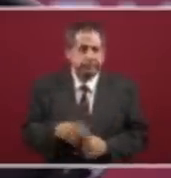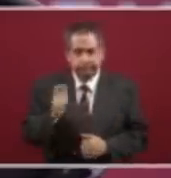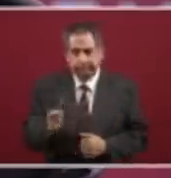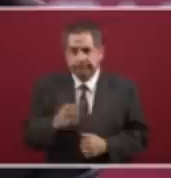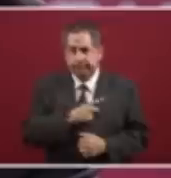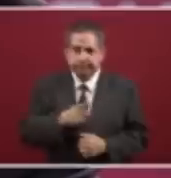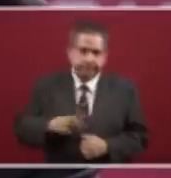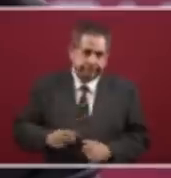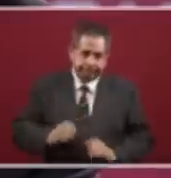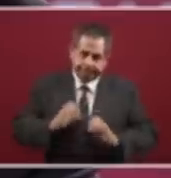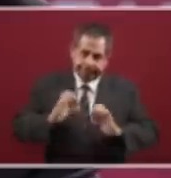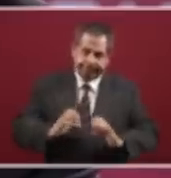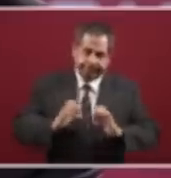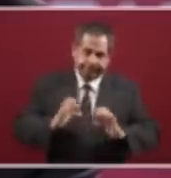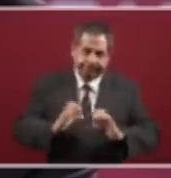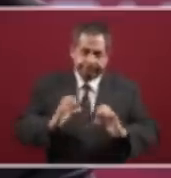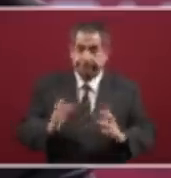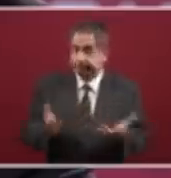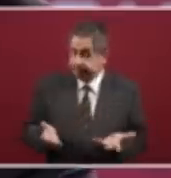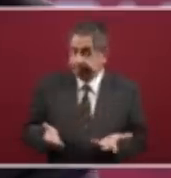cuidar qué